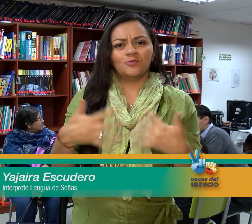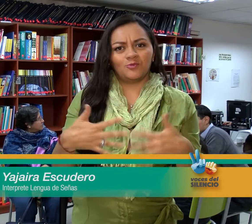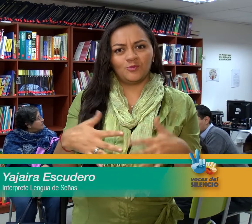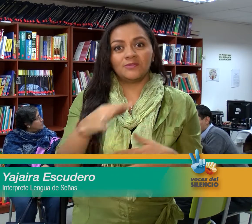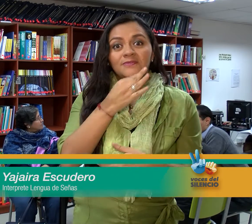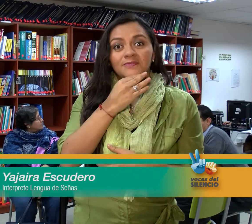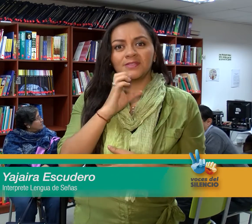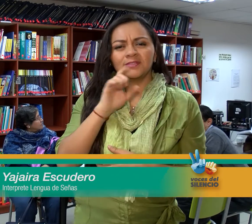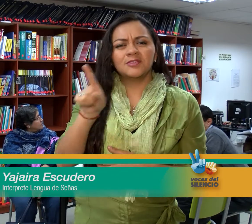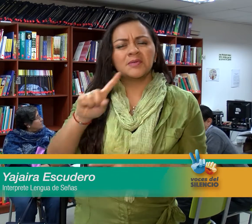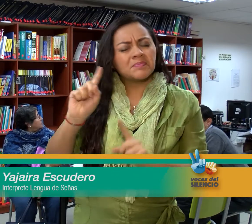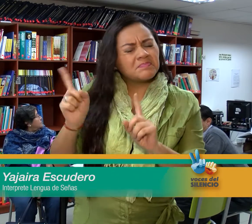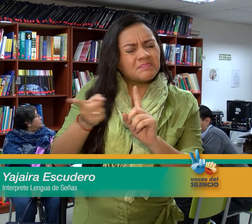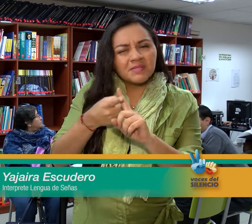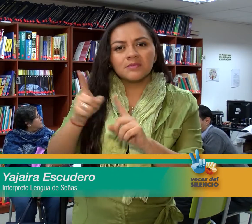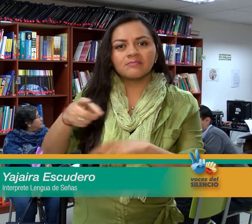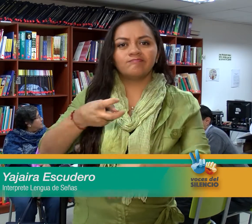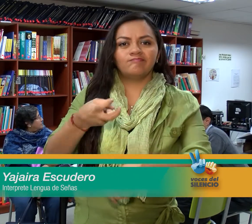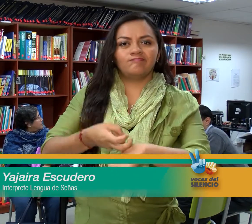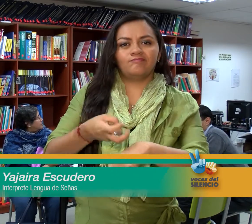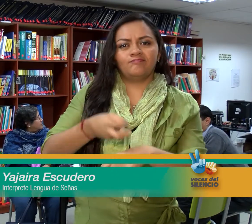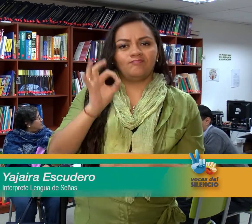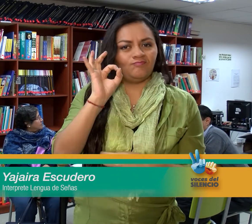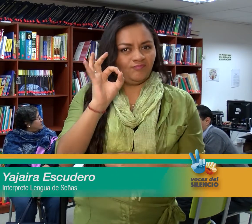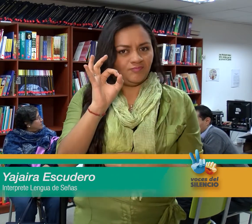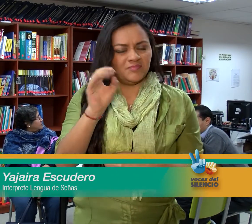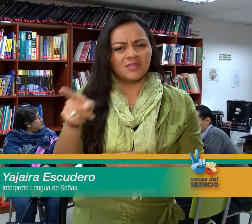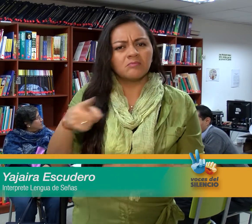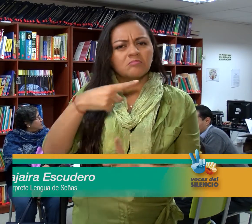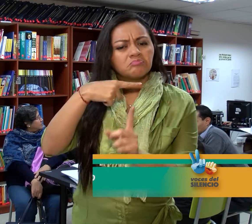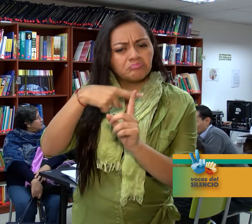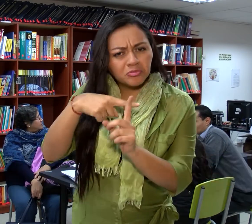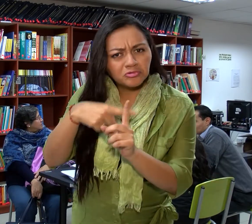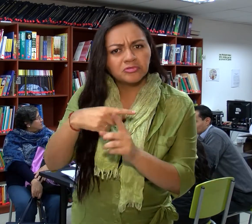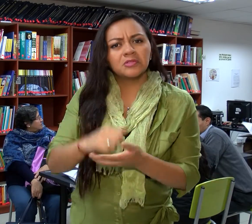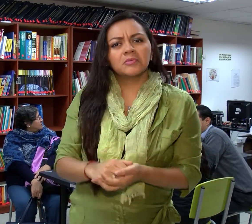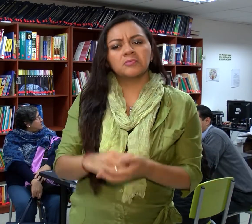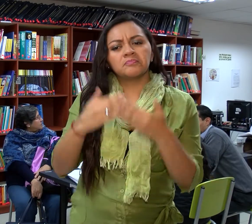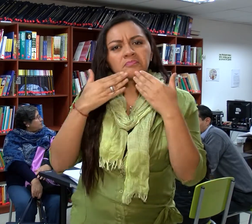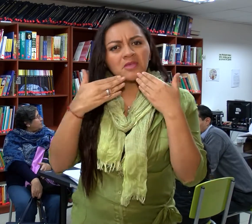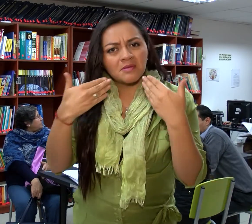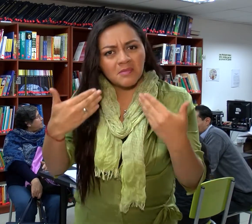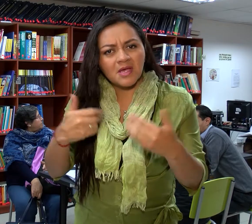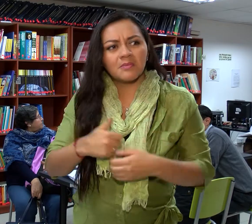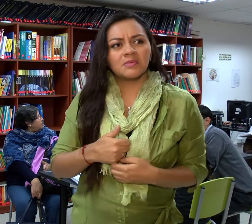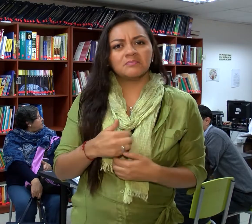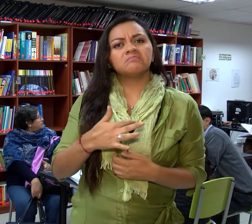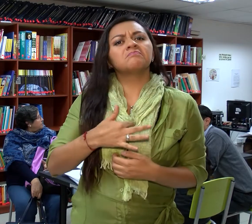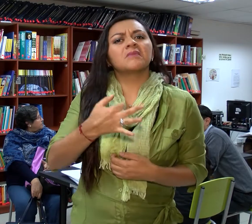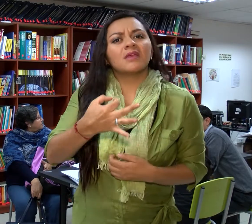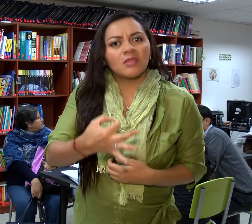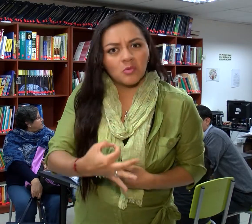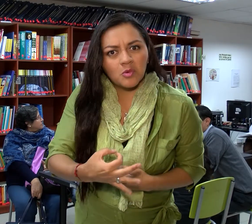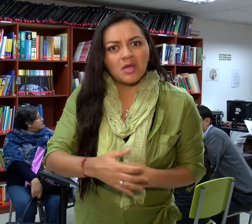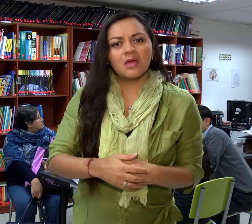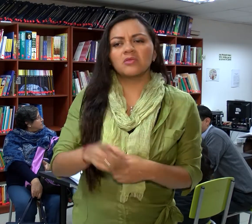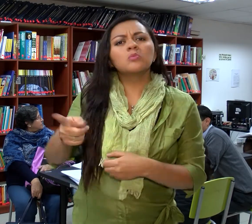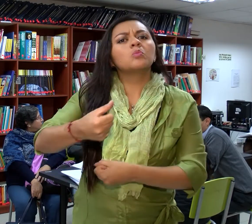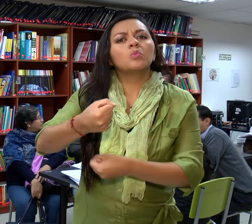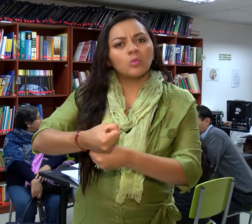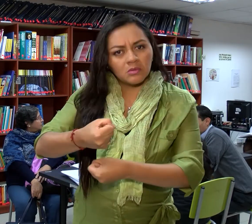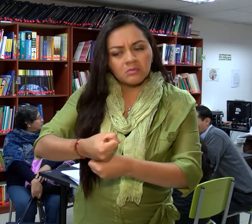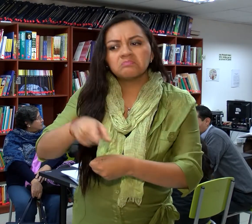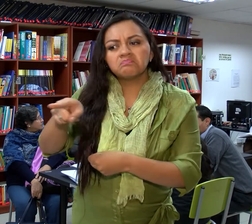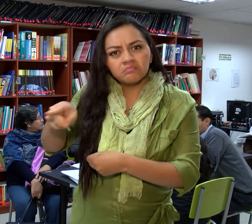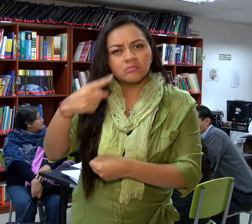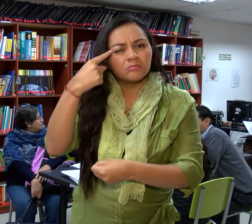tu entorno. Pero por lo general, él se hace notar, ya que es uno de los primeros en captar los temas, en participar. Él además es